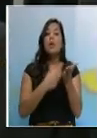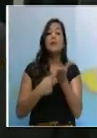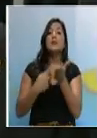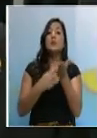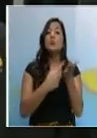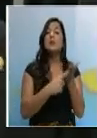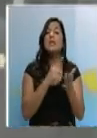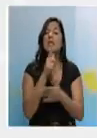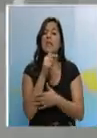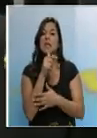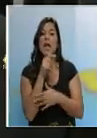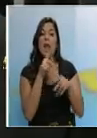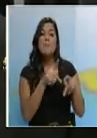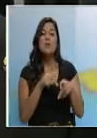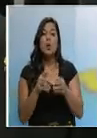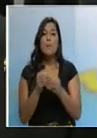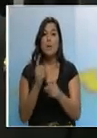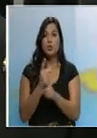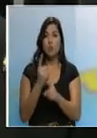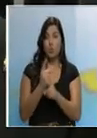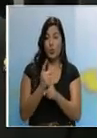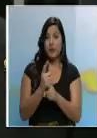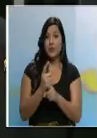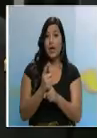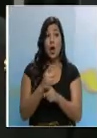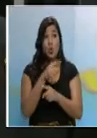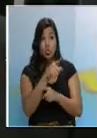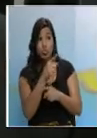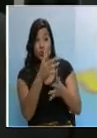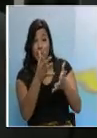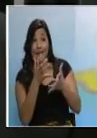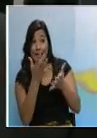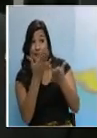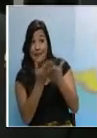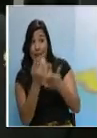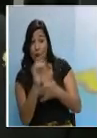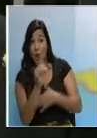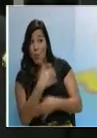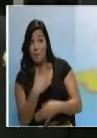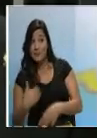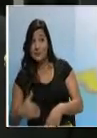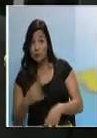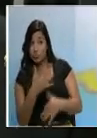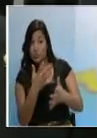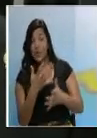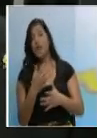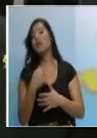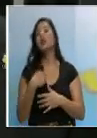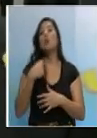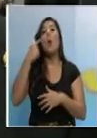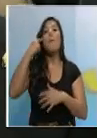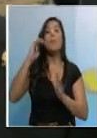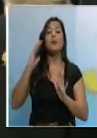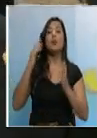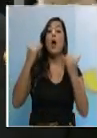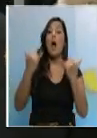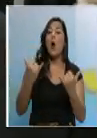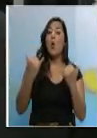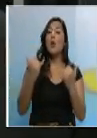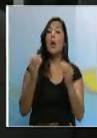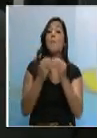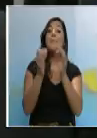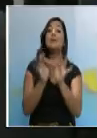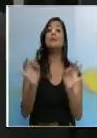más adecuadas. ¿Usted particularmente tendría aspiraciones como para presidir? Me parece que por lo pronto lo importante es buscar el acuerdo.